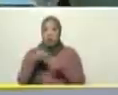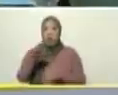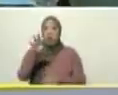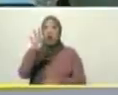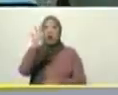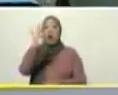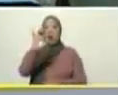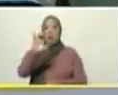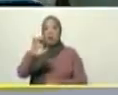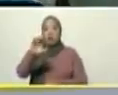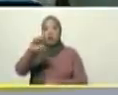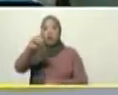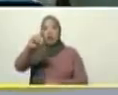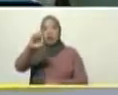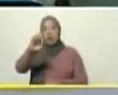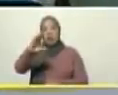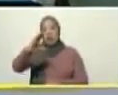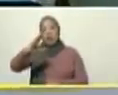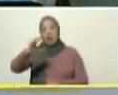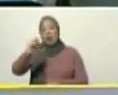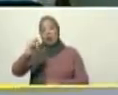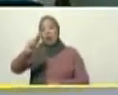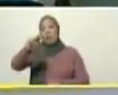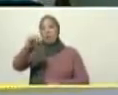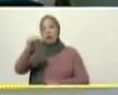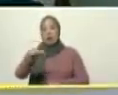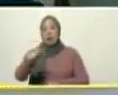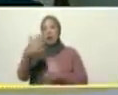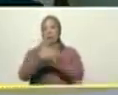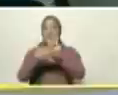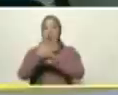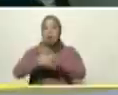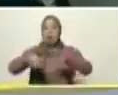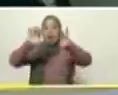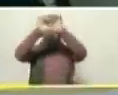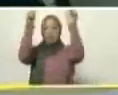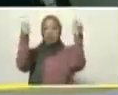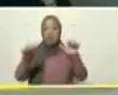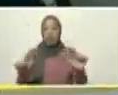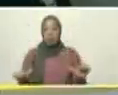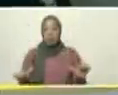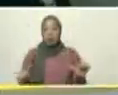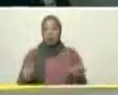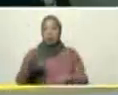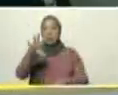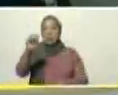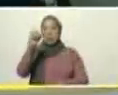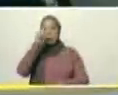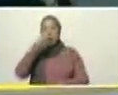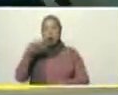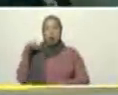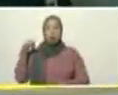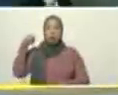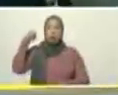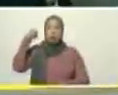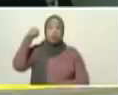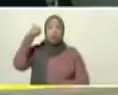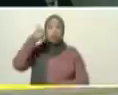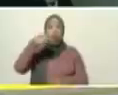era en su momento, durante casi 50 años, fue una